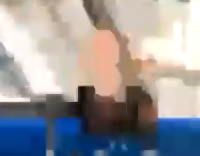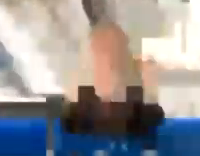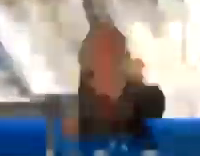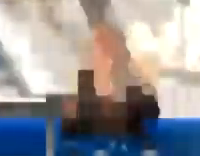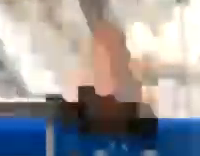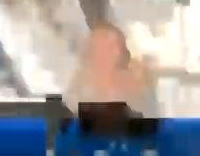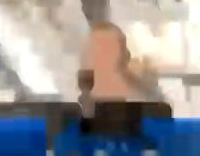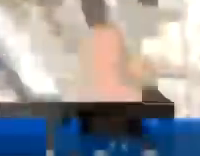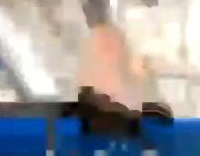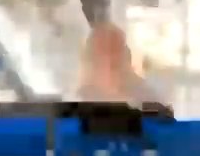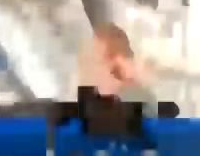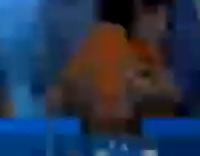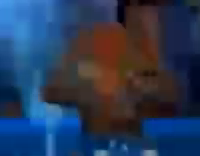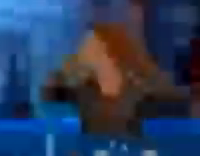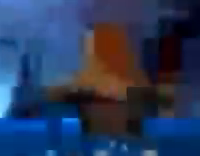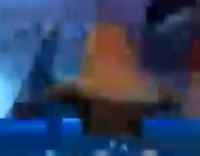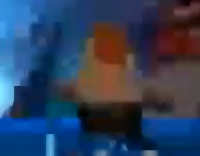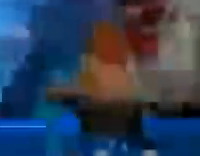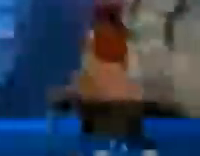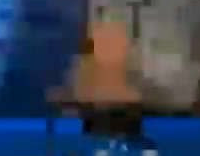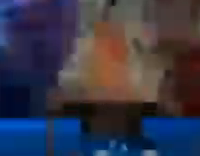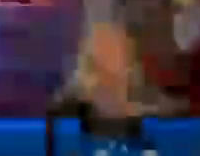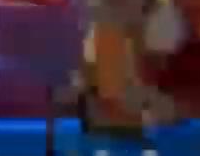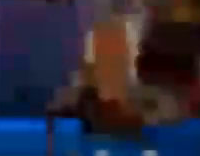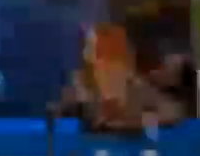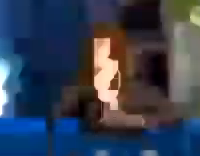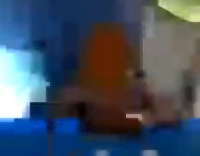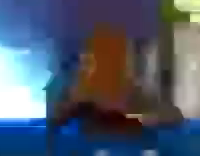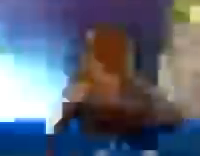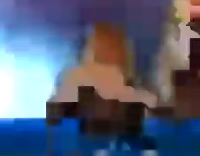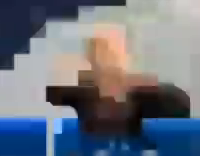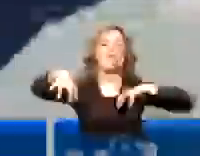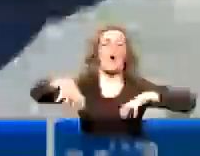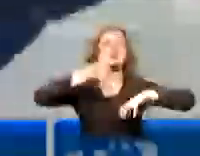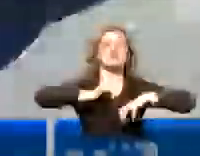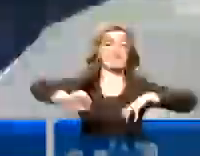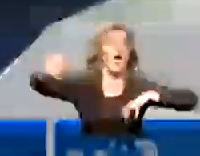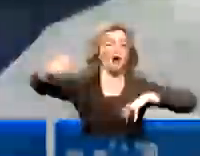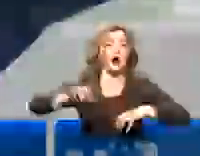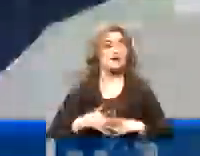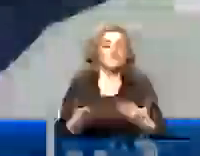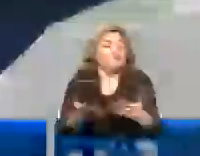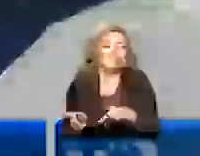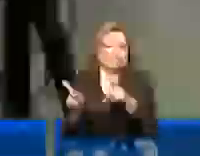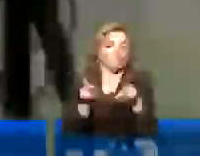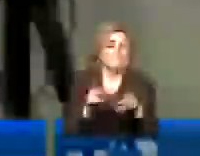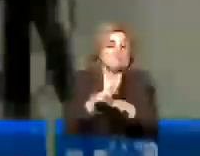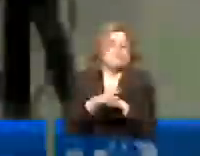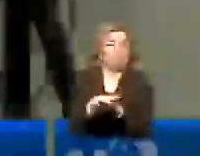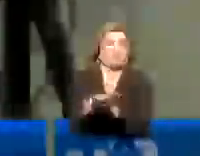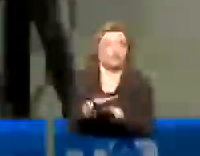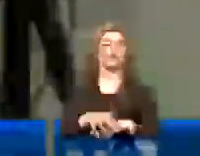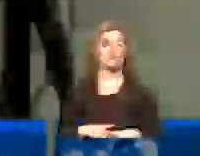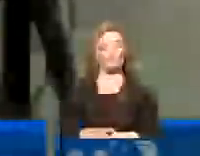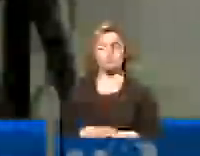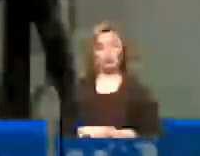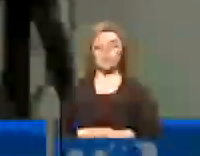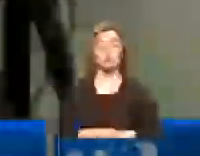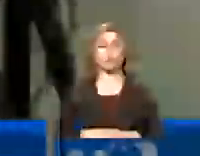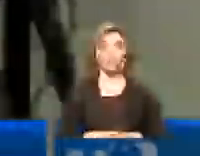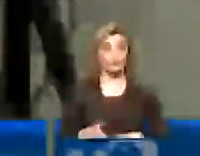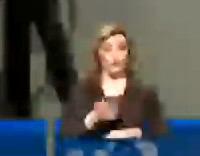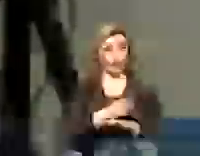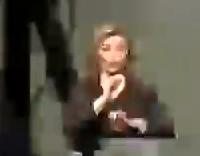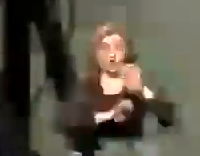de transporte de pasajeros, especialmente interprovinciales, responde a un plan integral. Levantar perfiles de